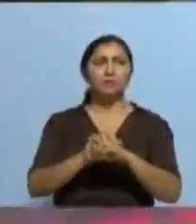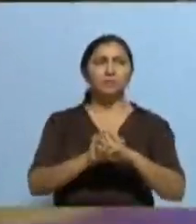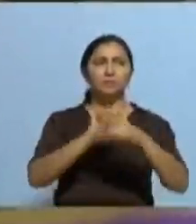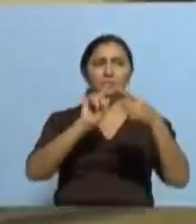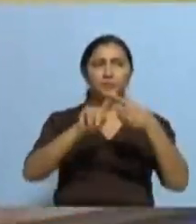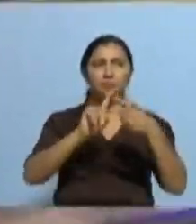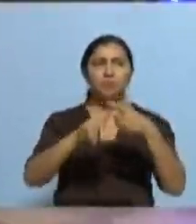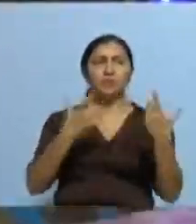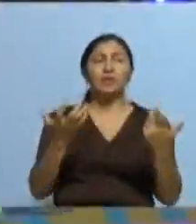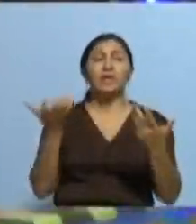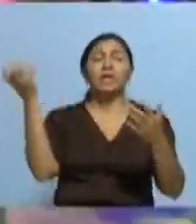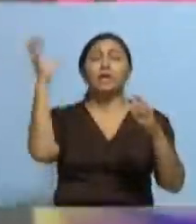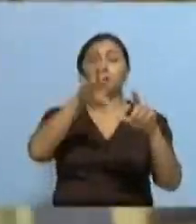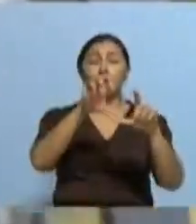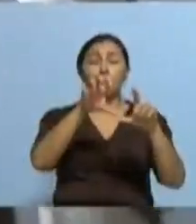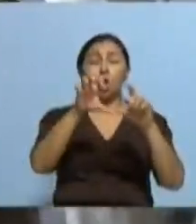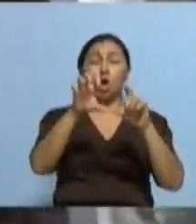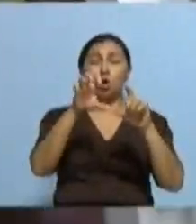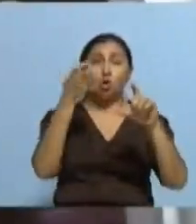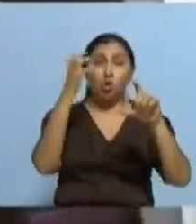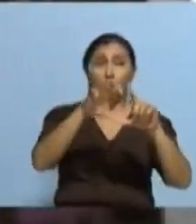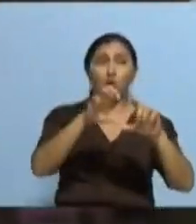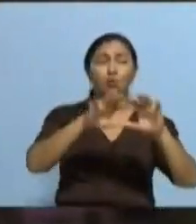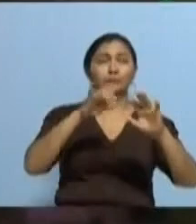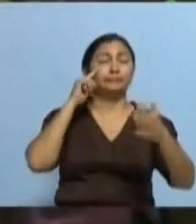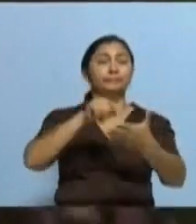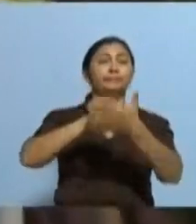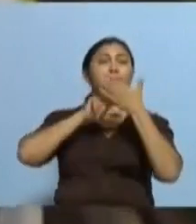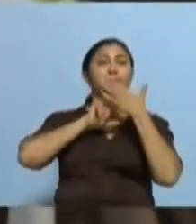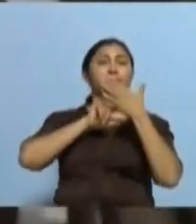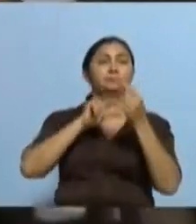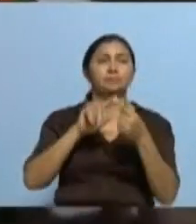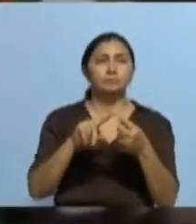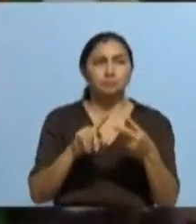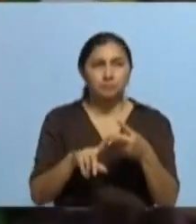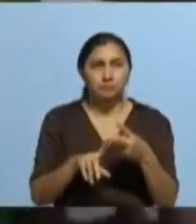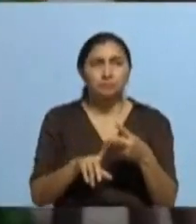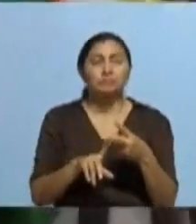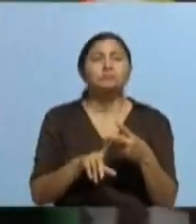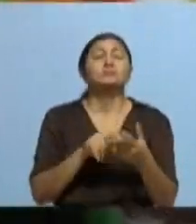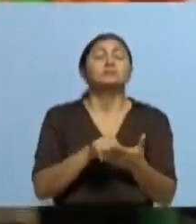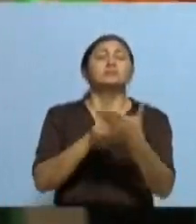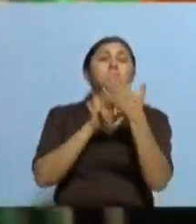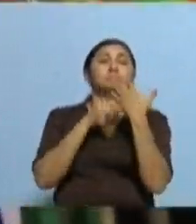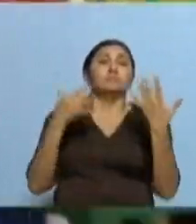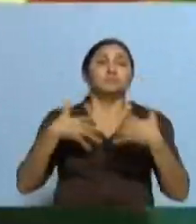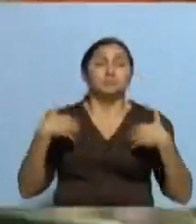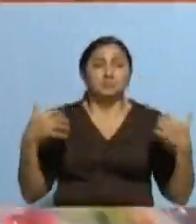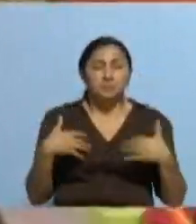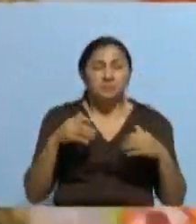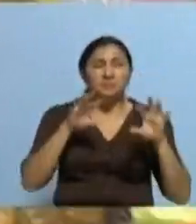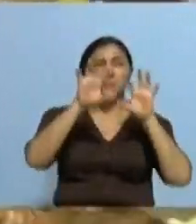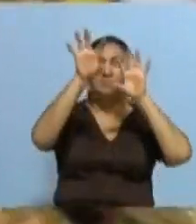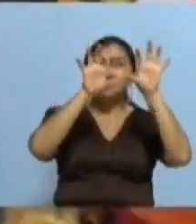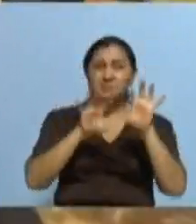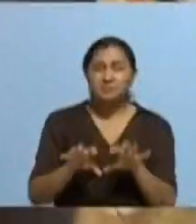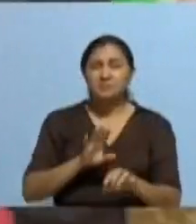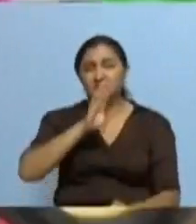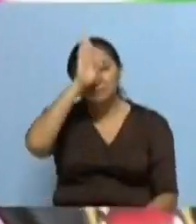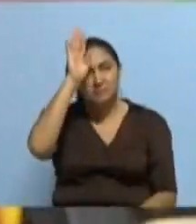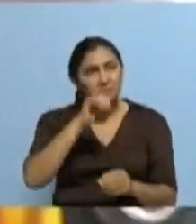logo e imagen del Carnaval 2020 tiene que estar visible. También tiene que estar visible las figuras alusivas a la